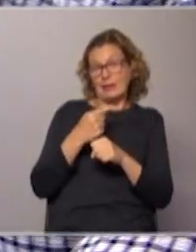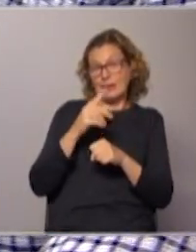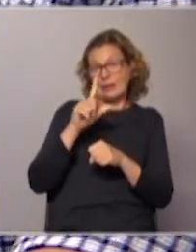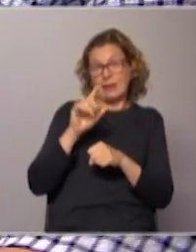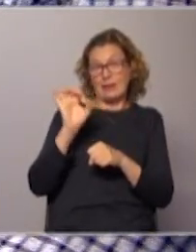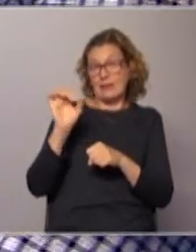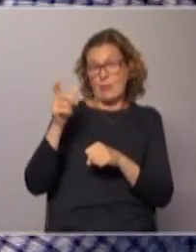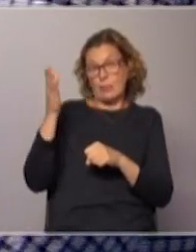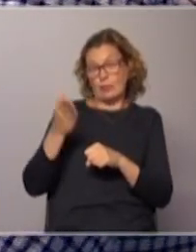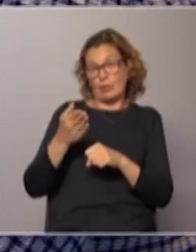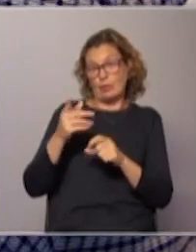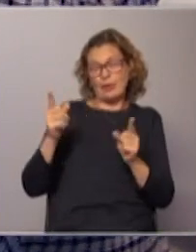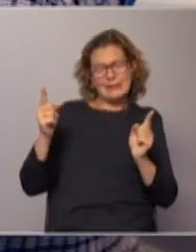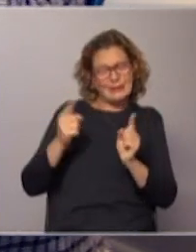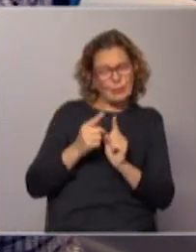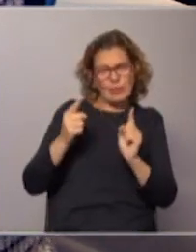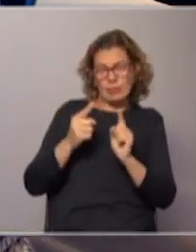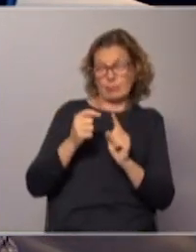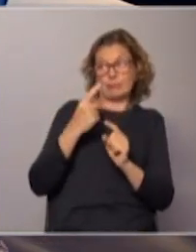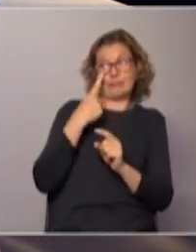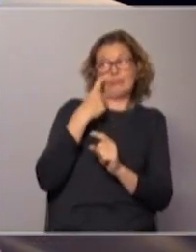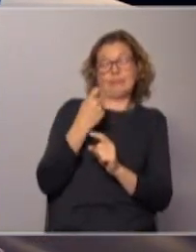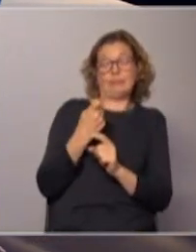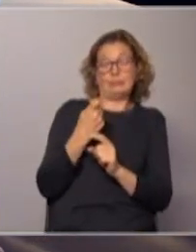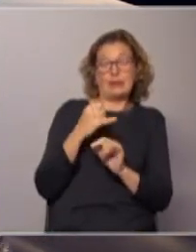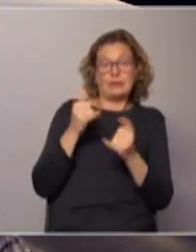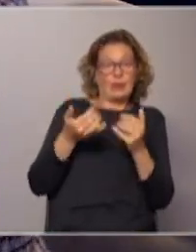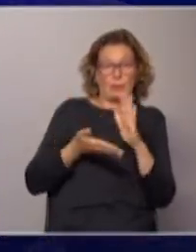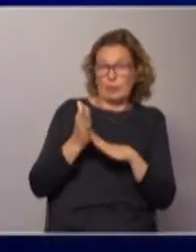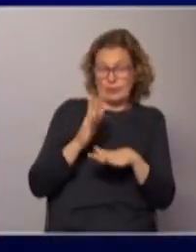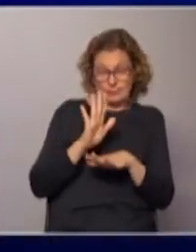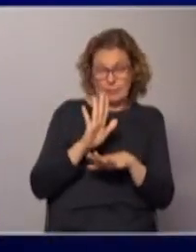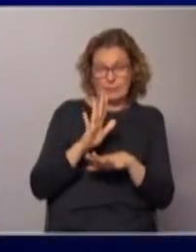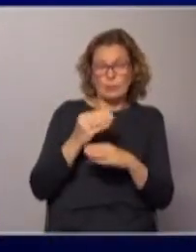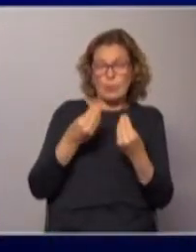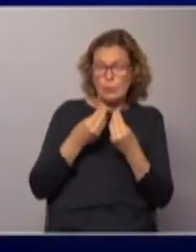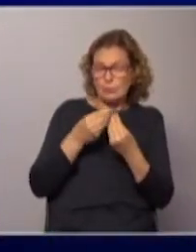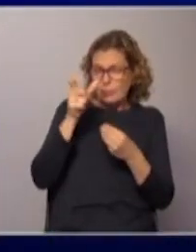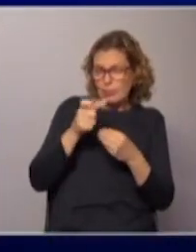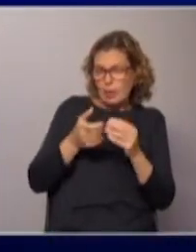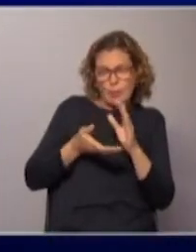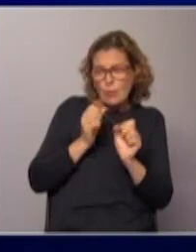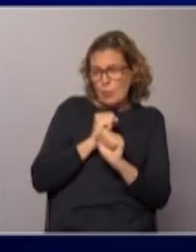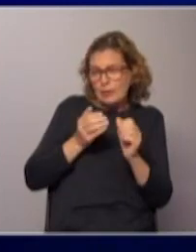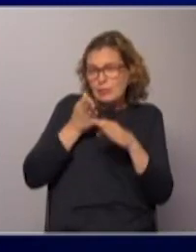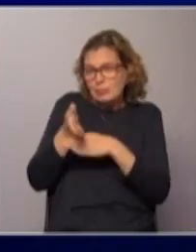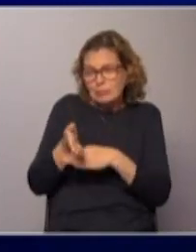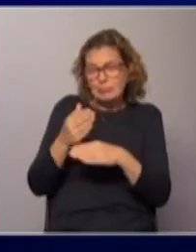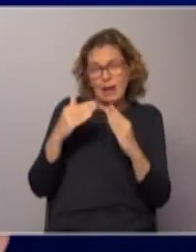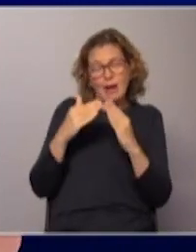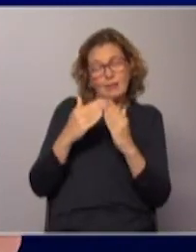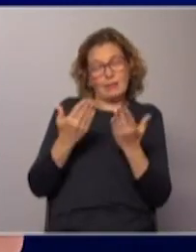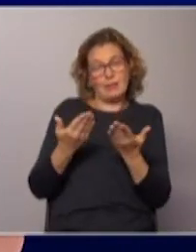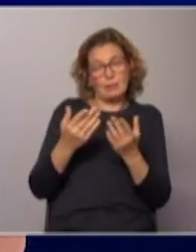hasta el 100 por ciento se reduce es notoria tenemos que ir se dan y hay mucha gente se va a quedar sin poder antes de la pregunta muy concreta que